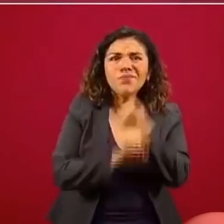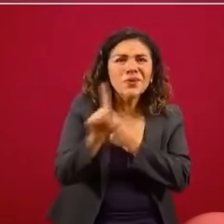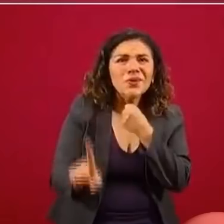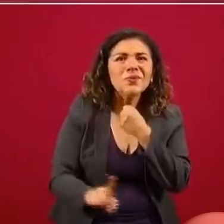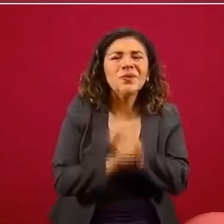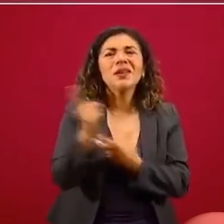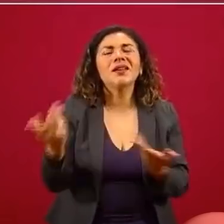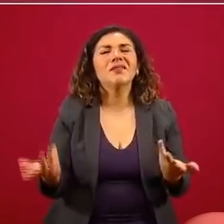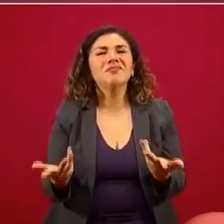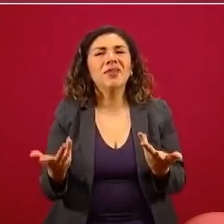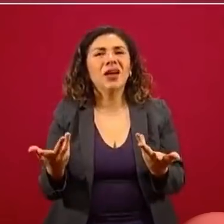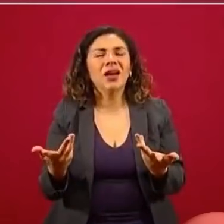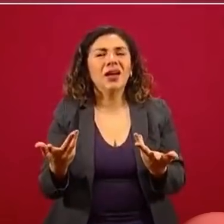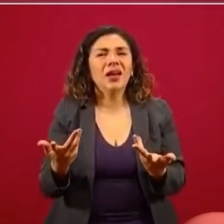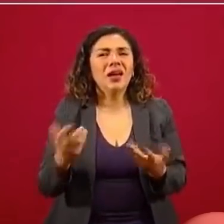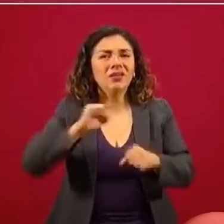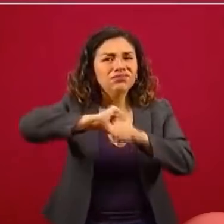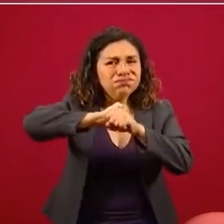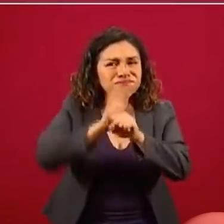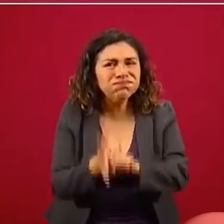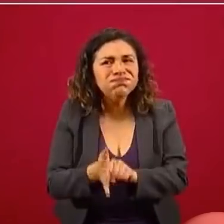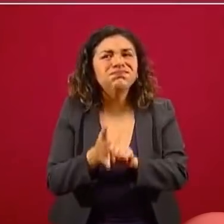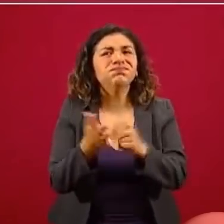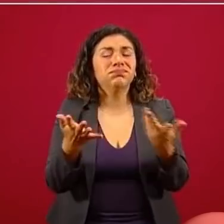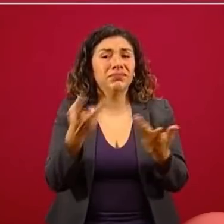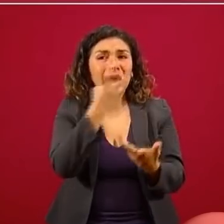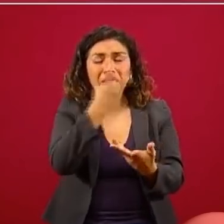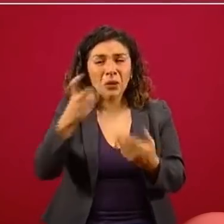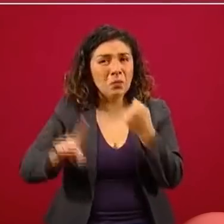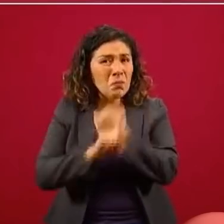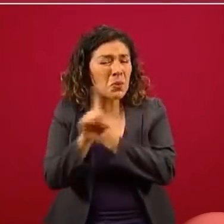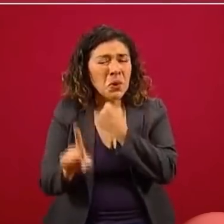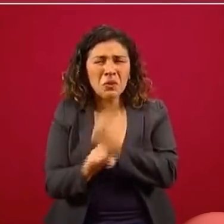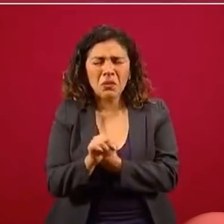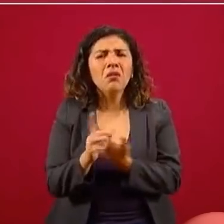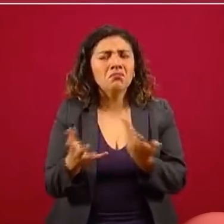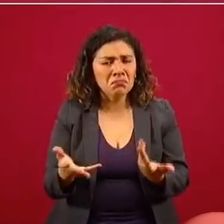crisis, de la pandemia, a pesar del COVID,